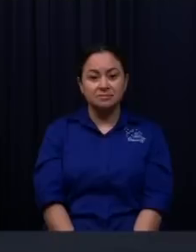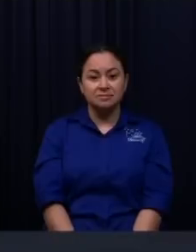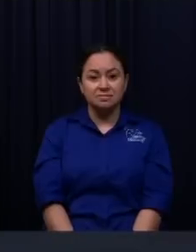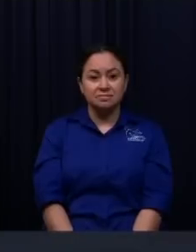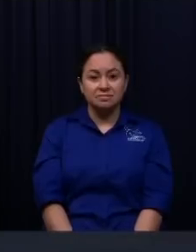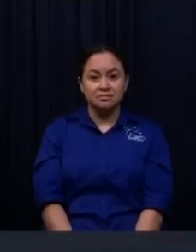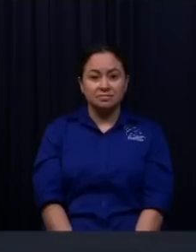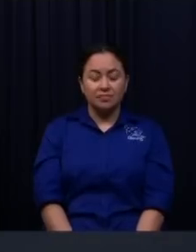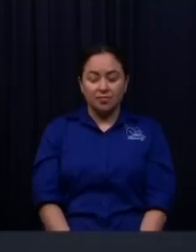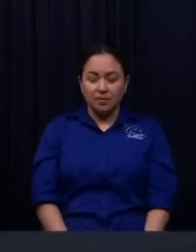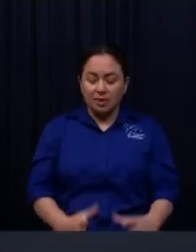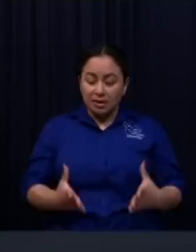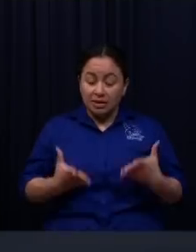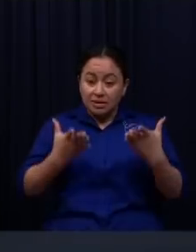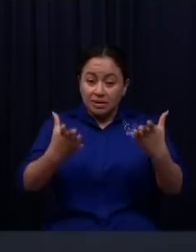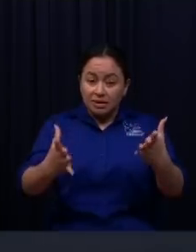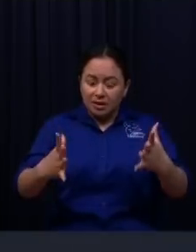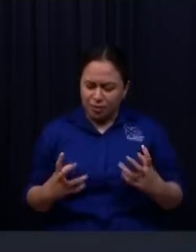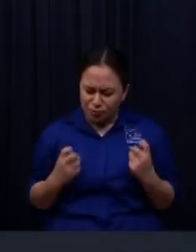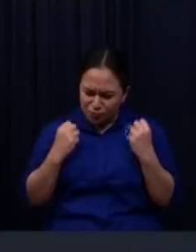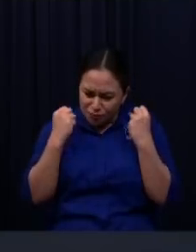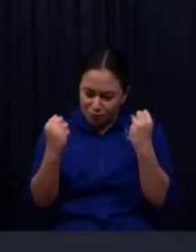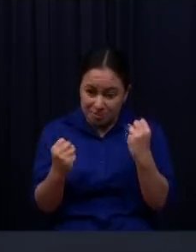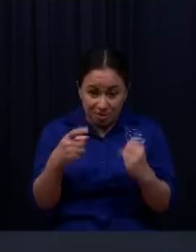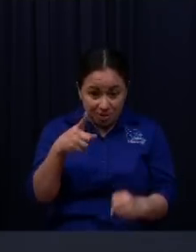te voy a dar fuerzas para que no caigas en tentación.